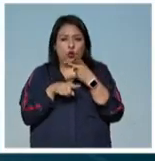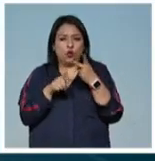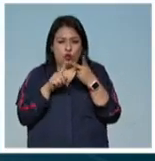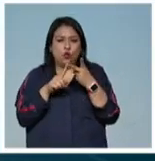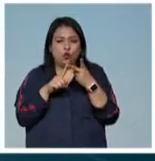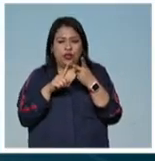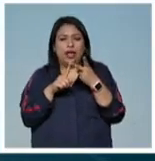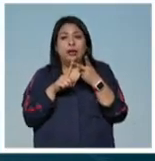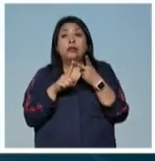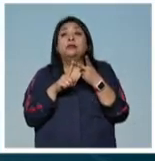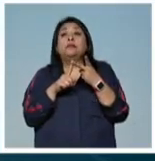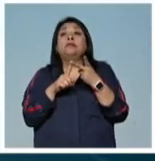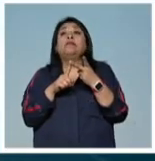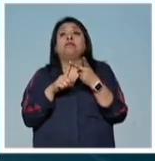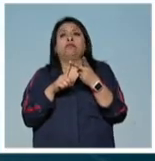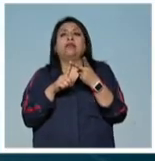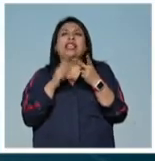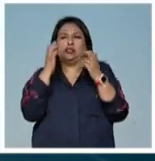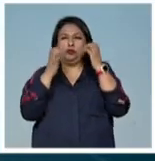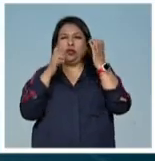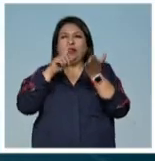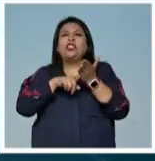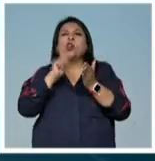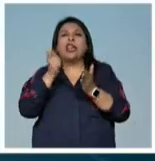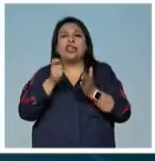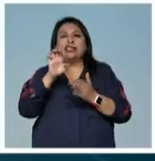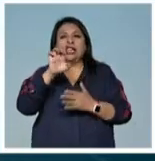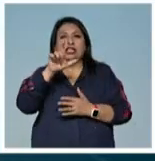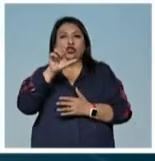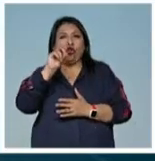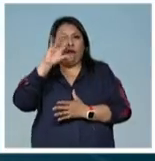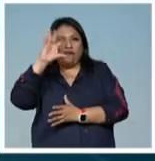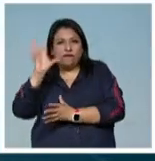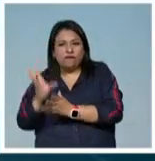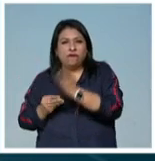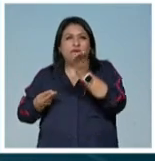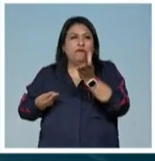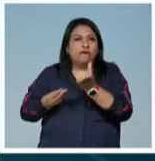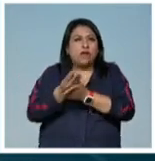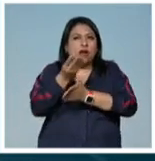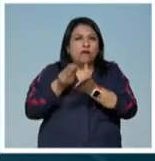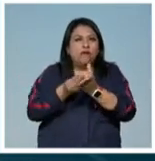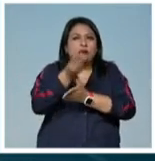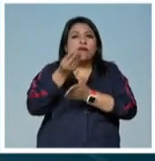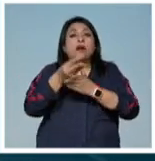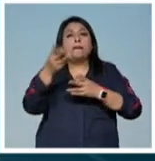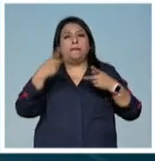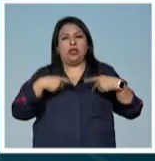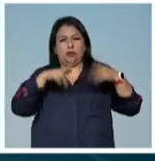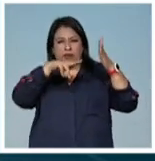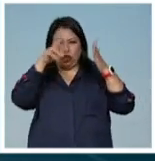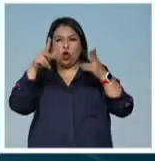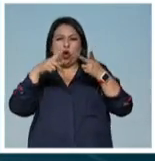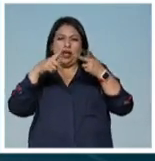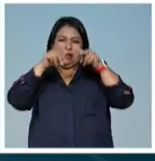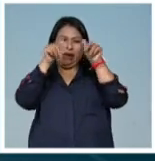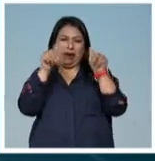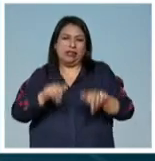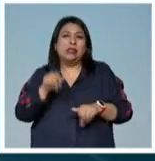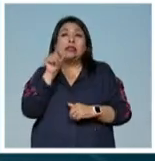La segunda sección grande de la exposición es el éxodo. Los pintores, los artistas también hicieron